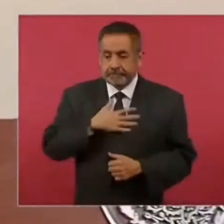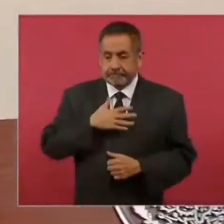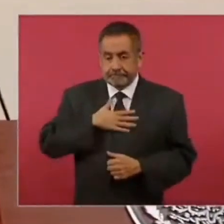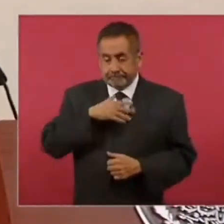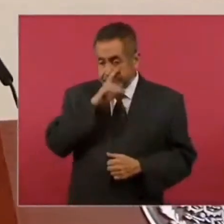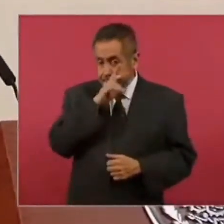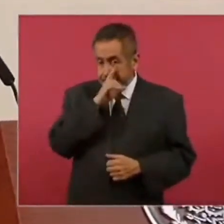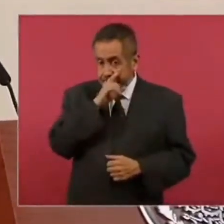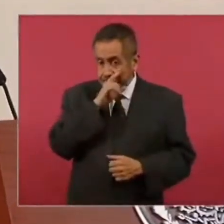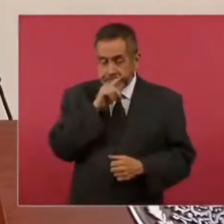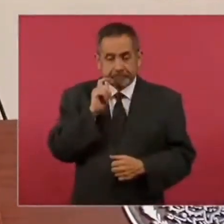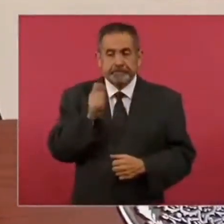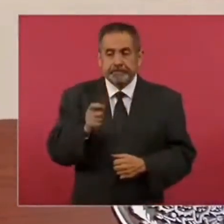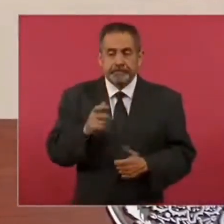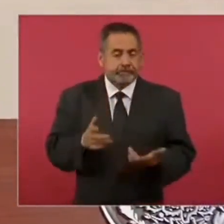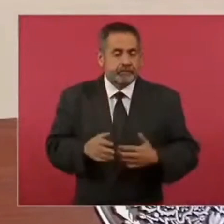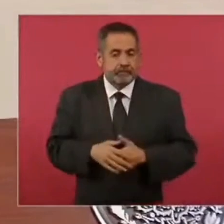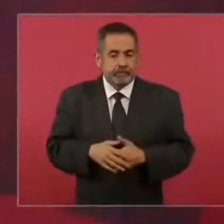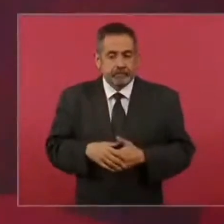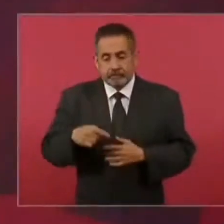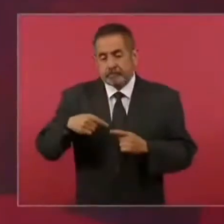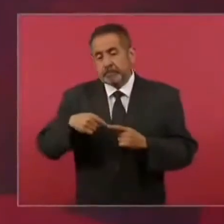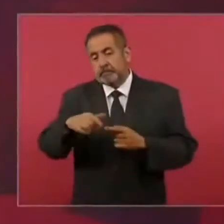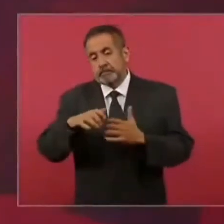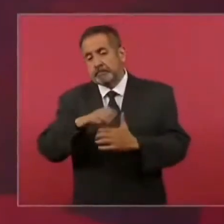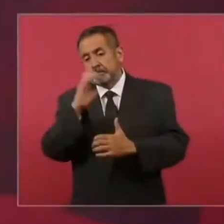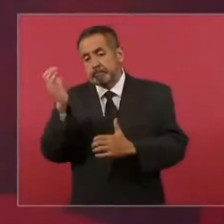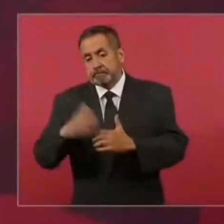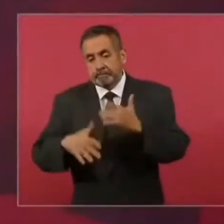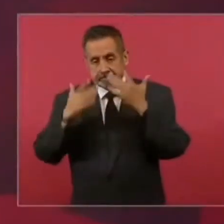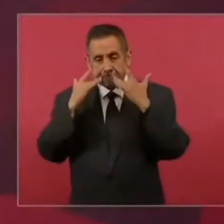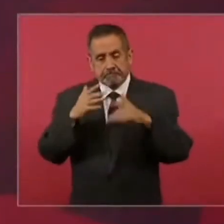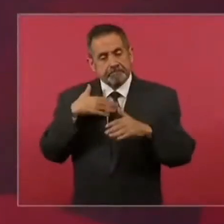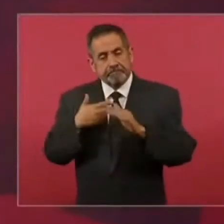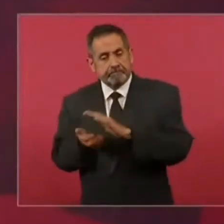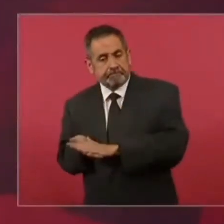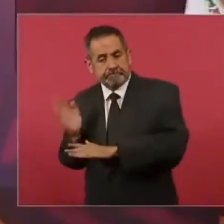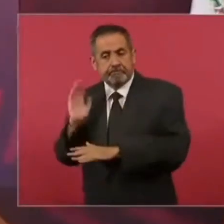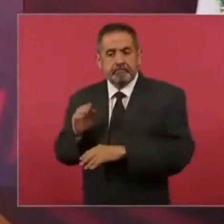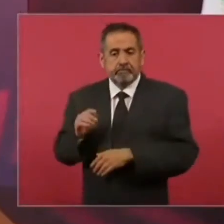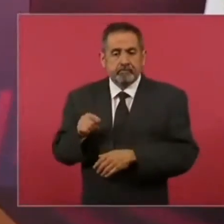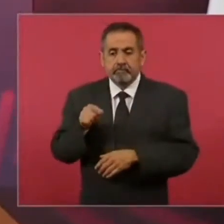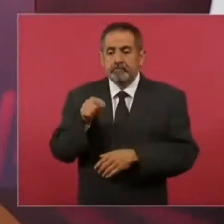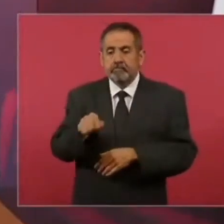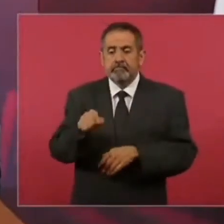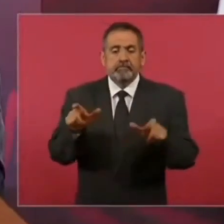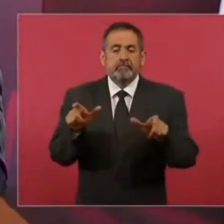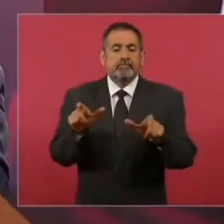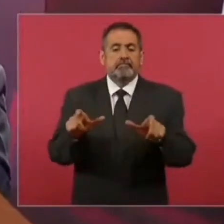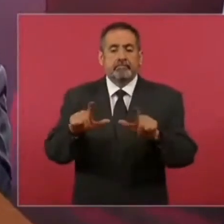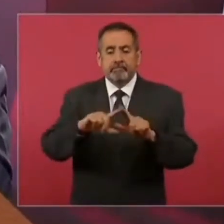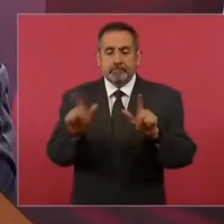preocupación es de que termino, me voy a ir,